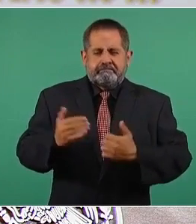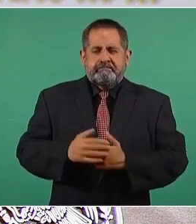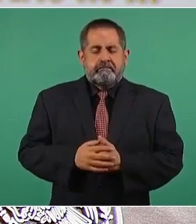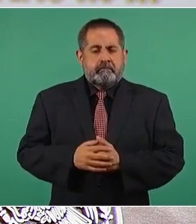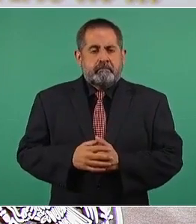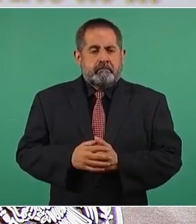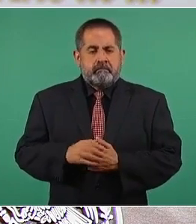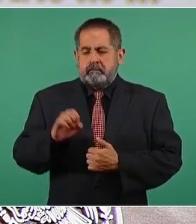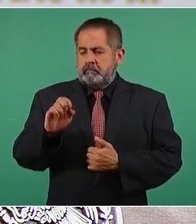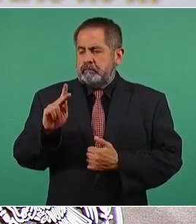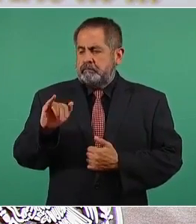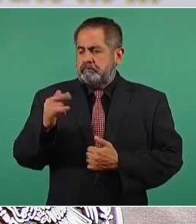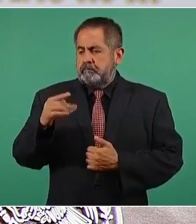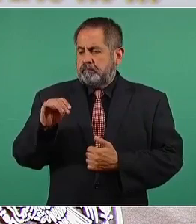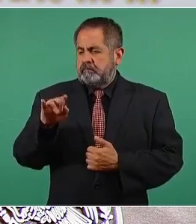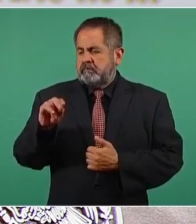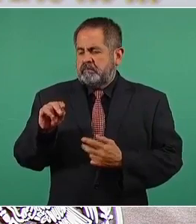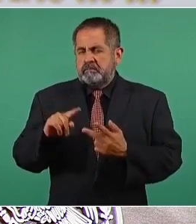Epimenio